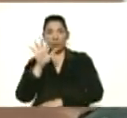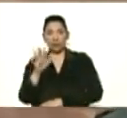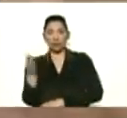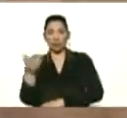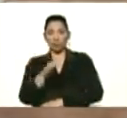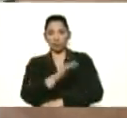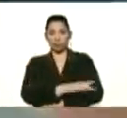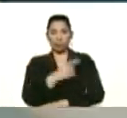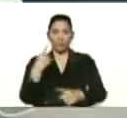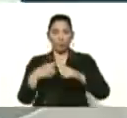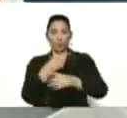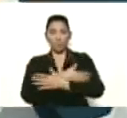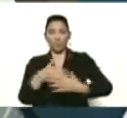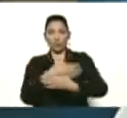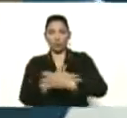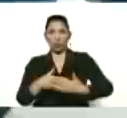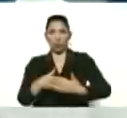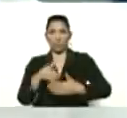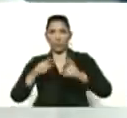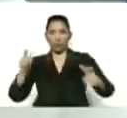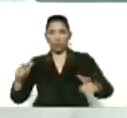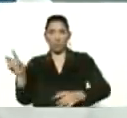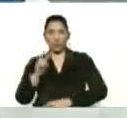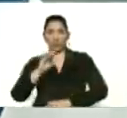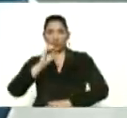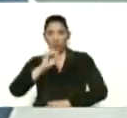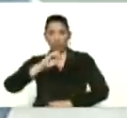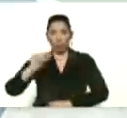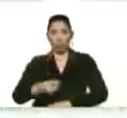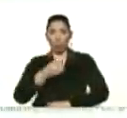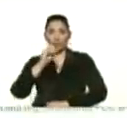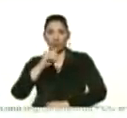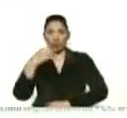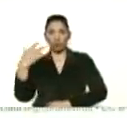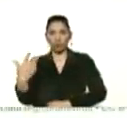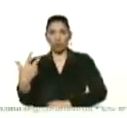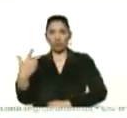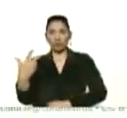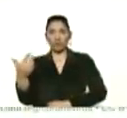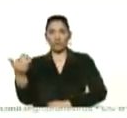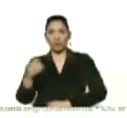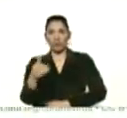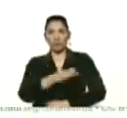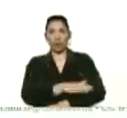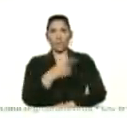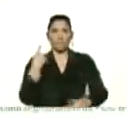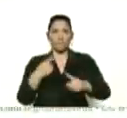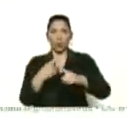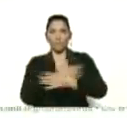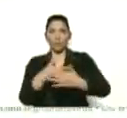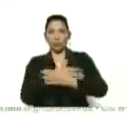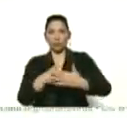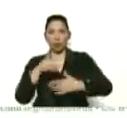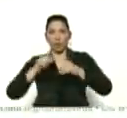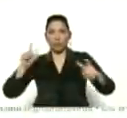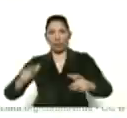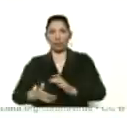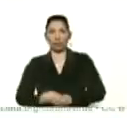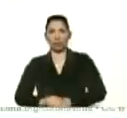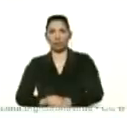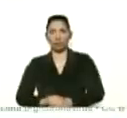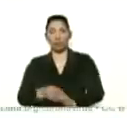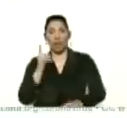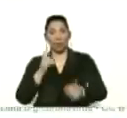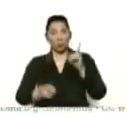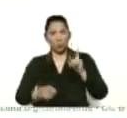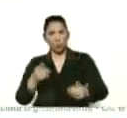fallecidos por millón de habitantes, y Venezuela, con 0,03 fallecidos por millón de habitantes. ¿Alguna